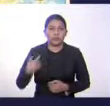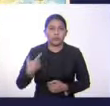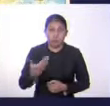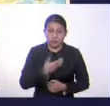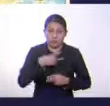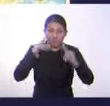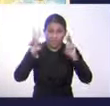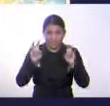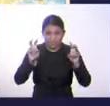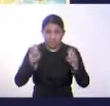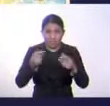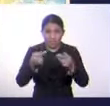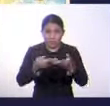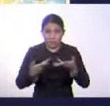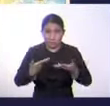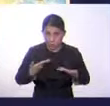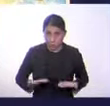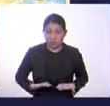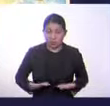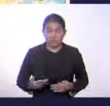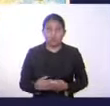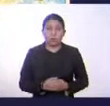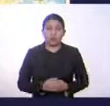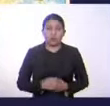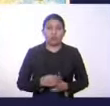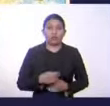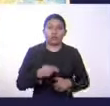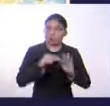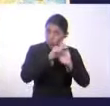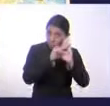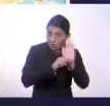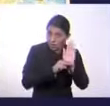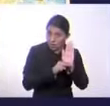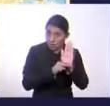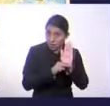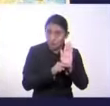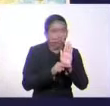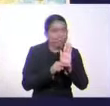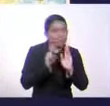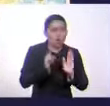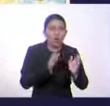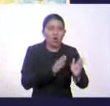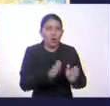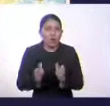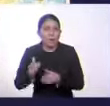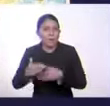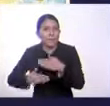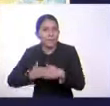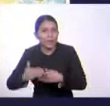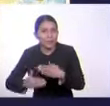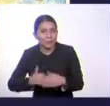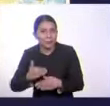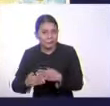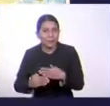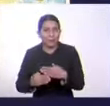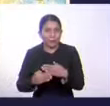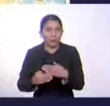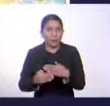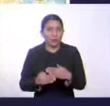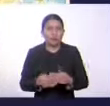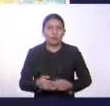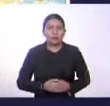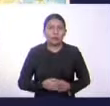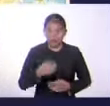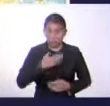derechos humanos, hablamos no solamente de normas, sino que hablamos de mecanismos y procedimientos. Entonces, para hacer valer